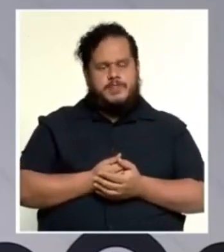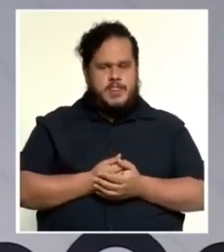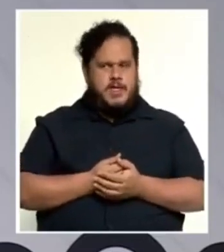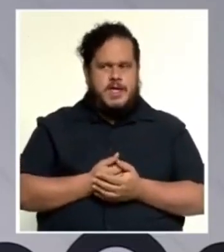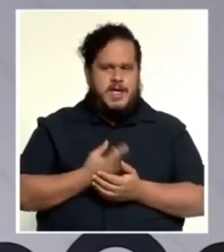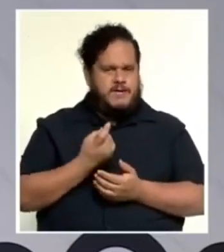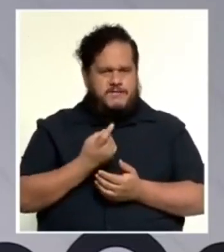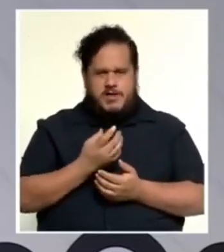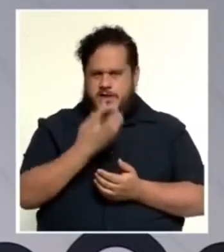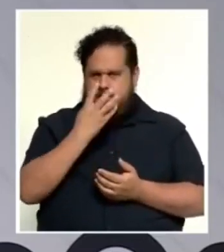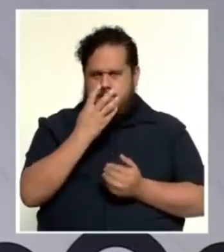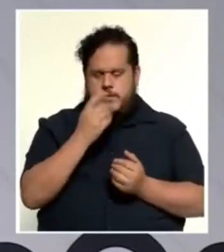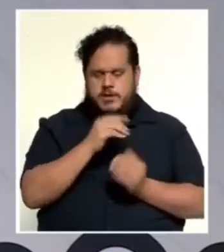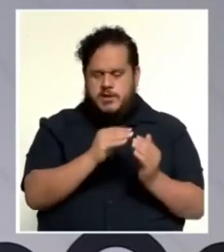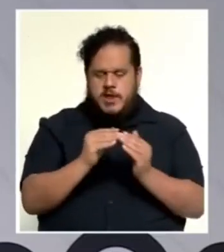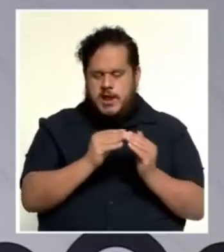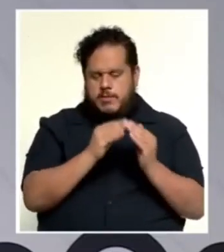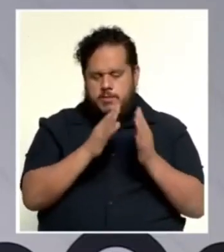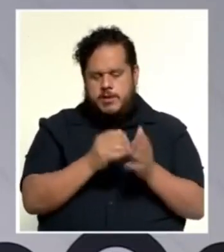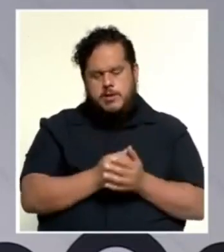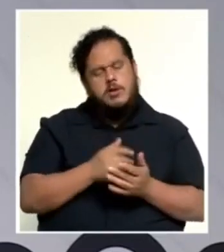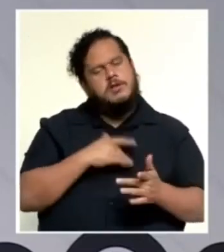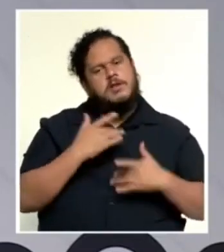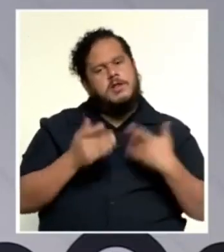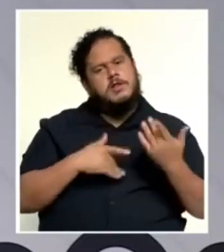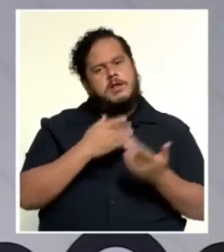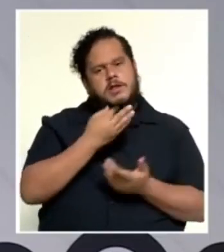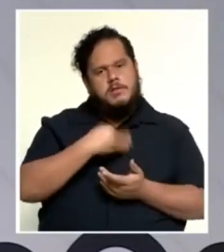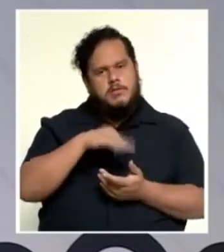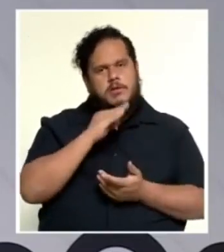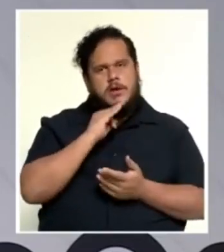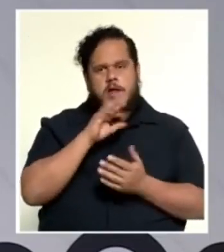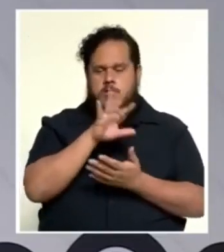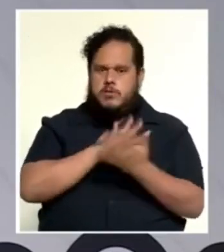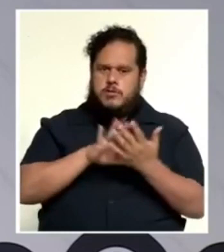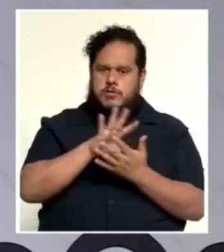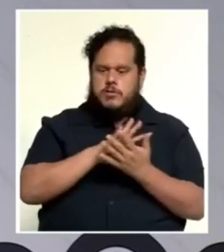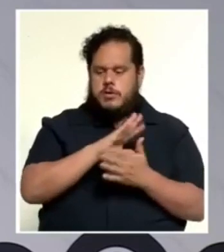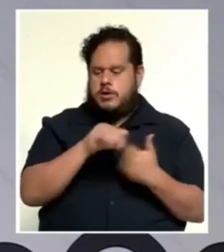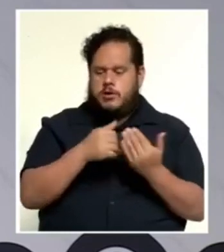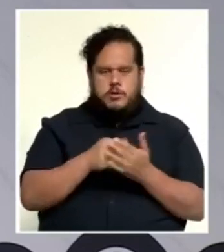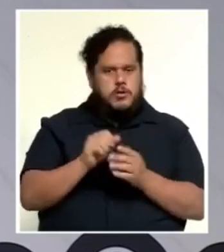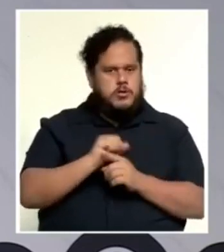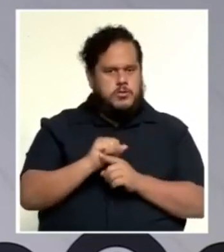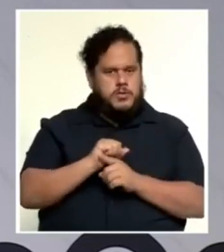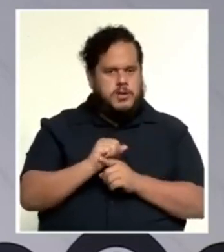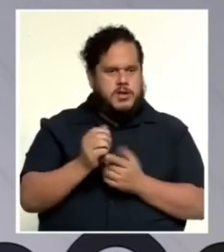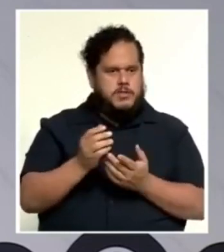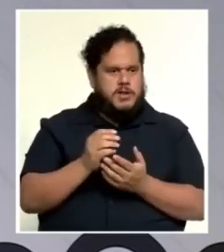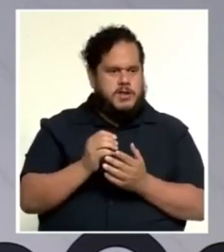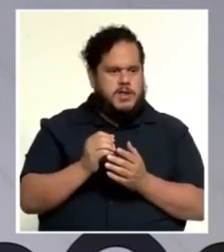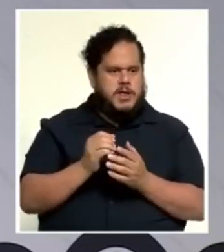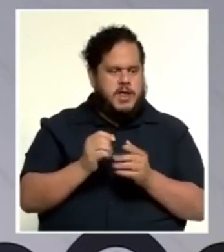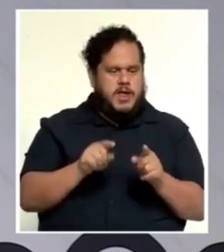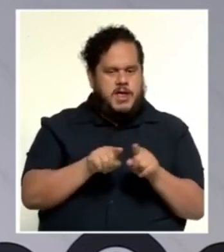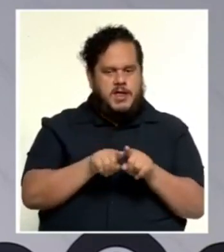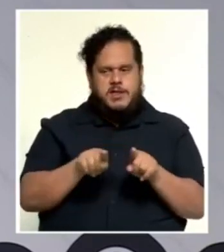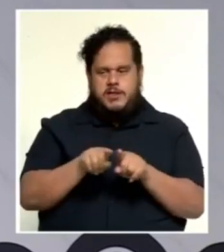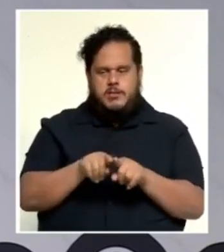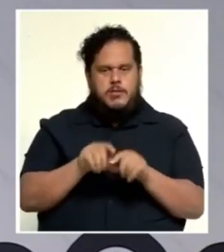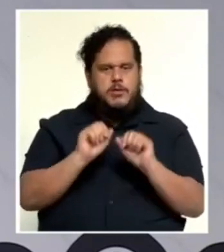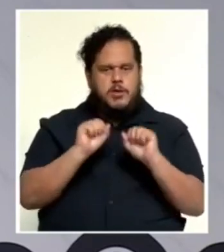desenfado de la población, de sentirse frustrados, confundidos y todos los prácticamente pues sinónimos que uno puede